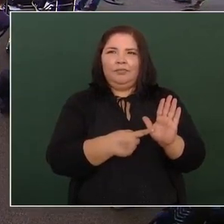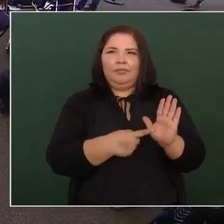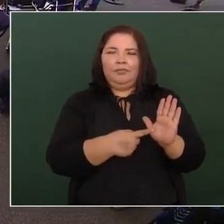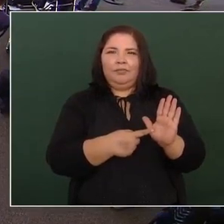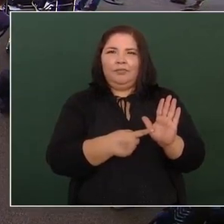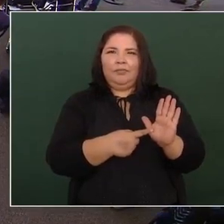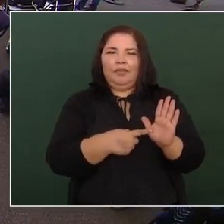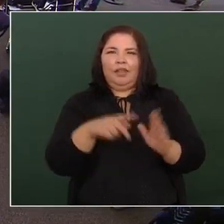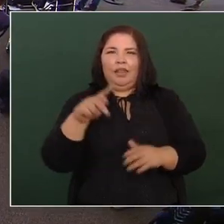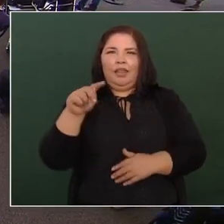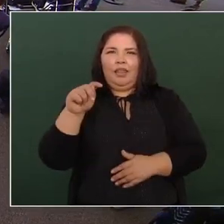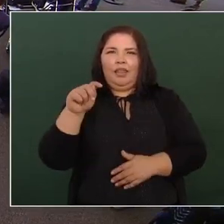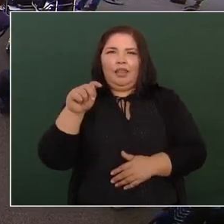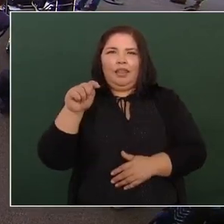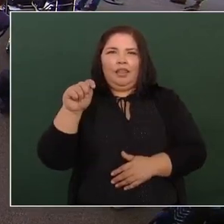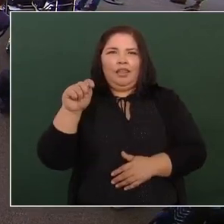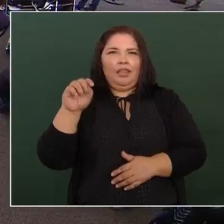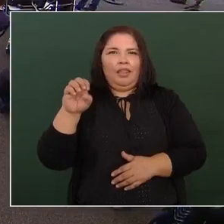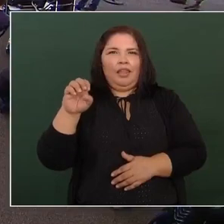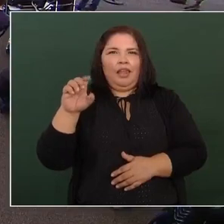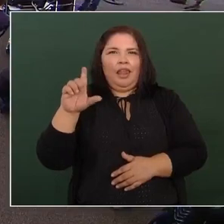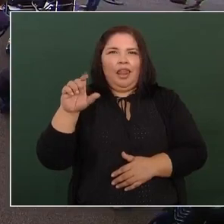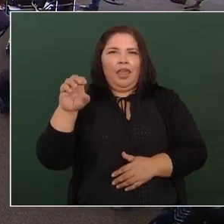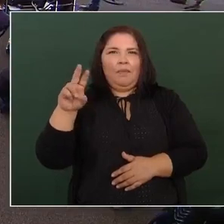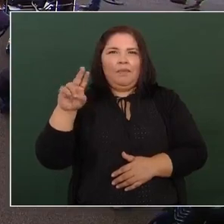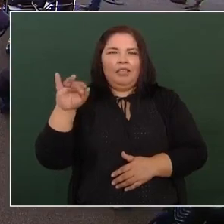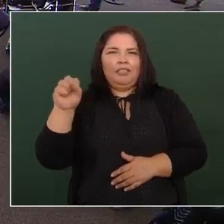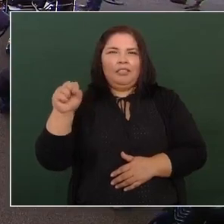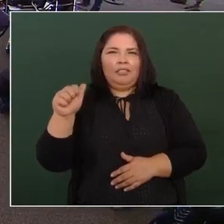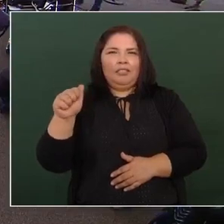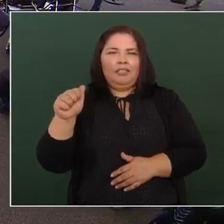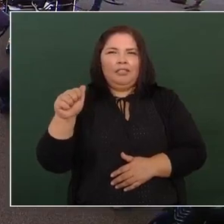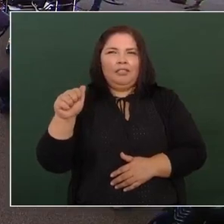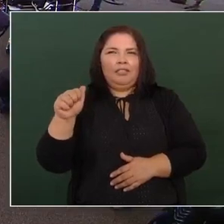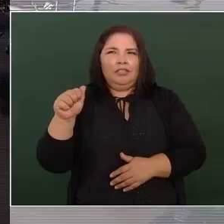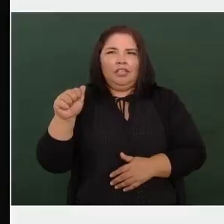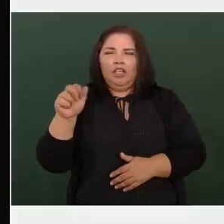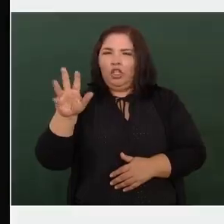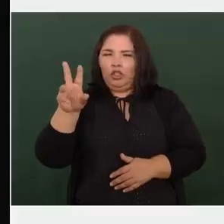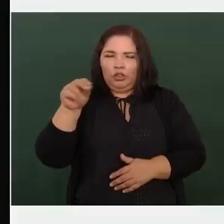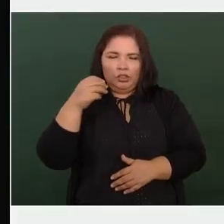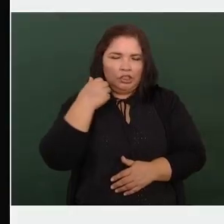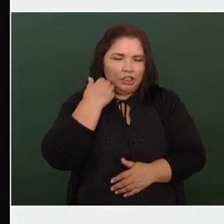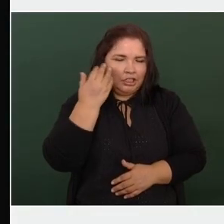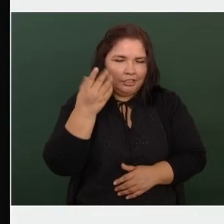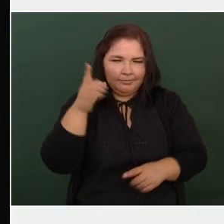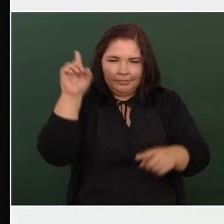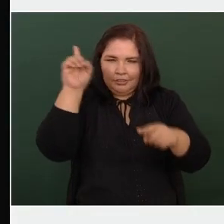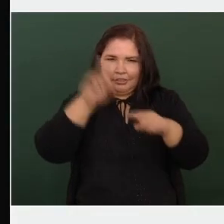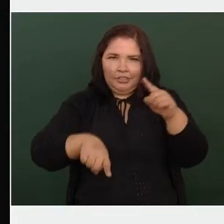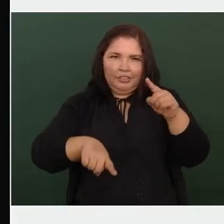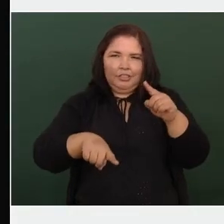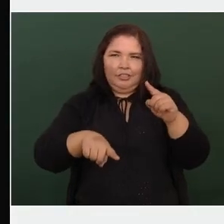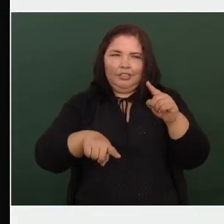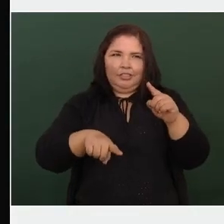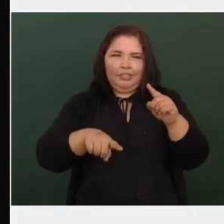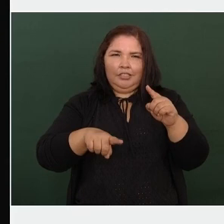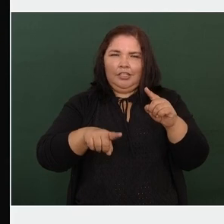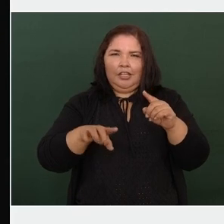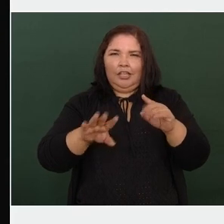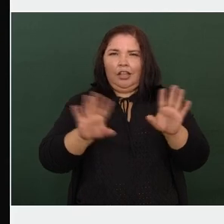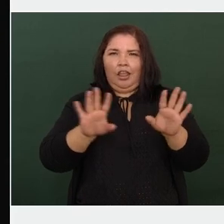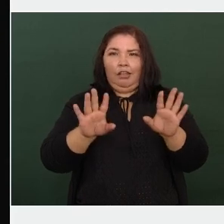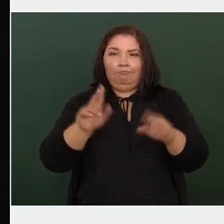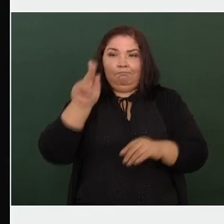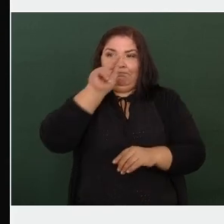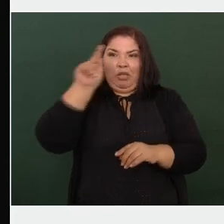La de Televisa. No quiero que la vayan a quitar, porque si nos va peor,